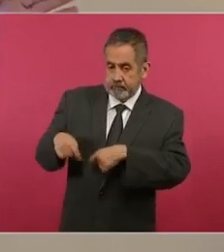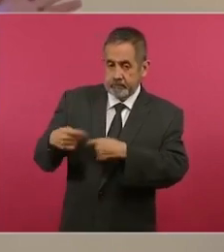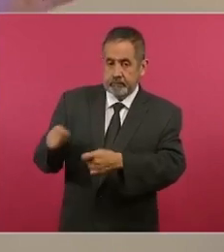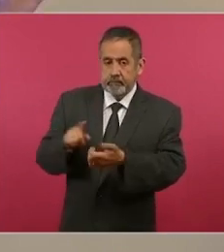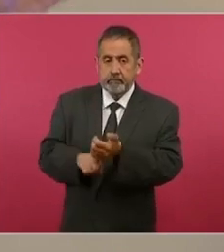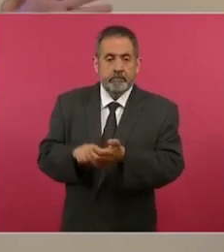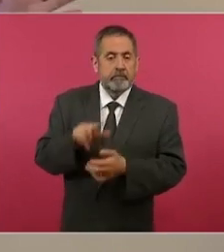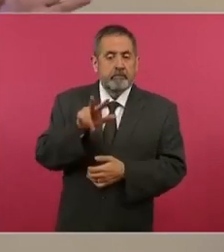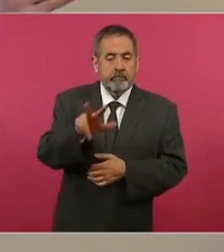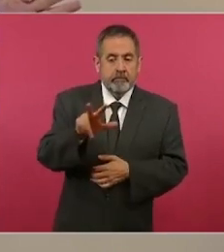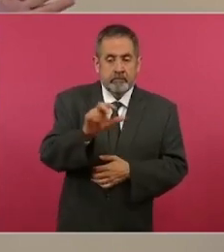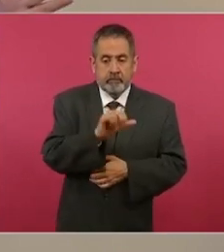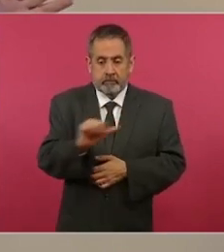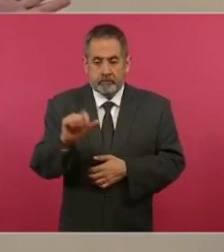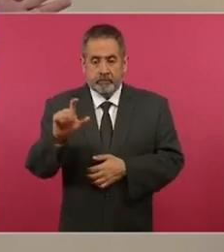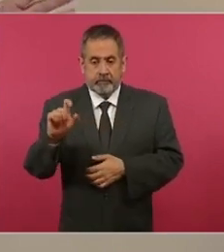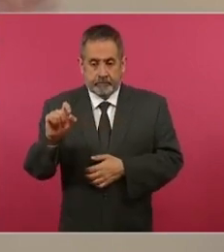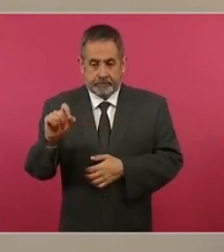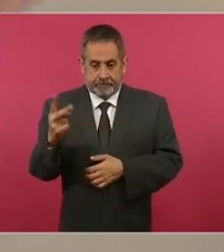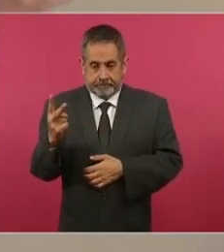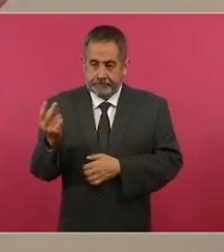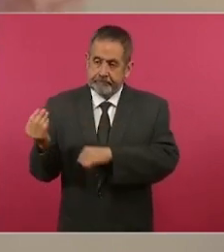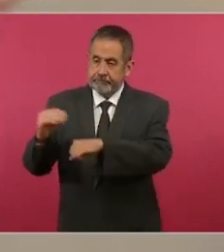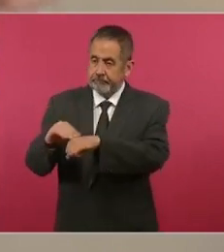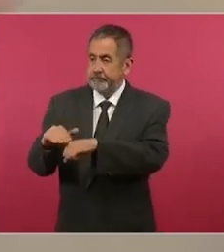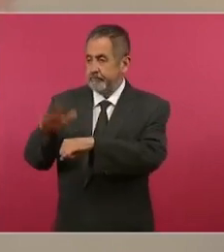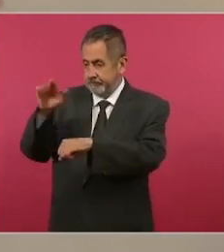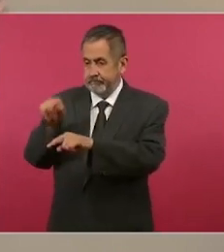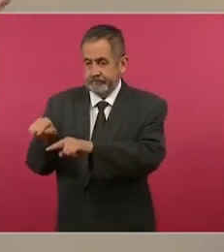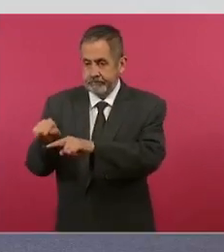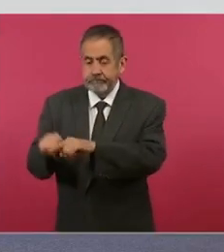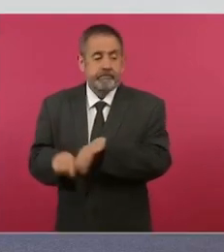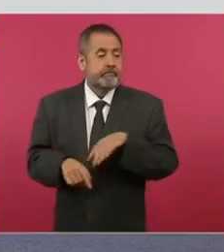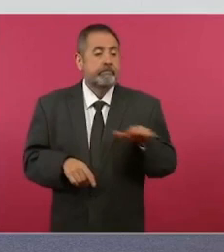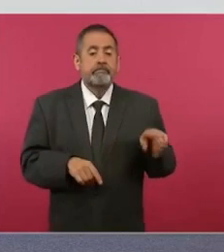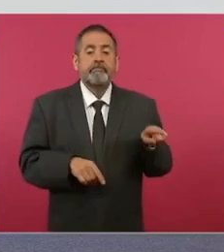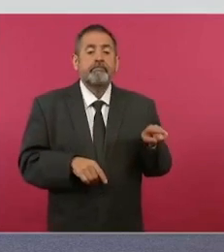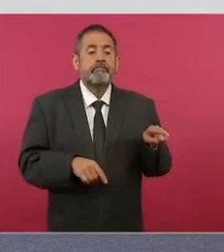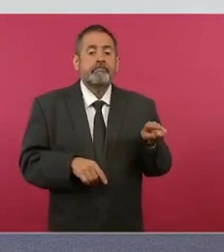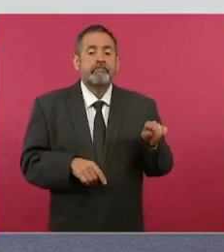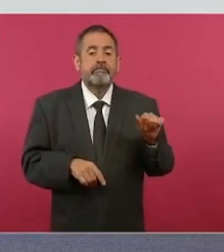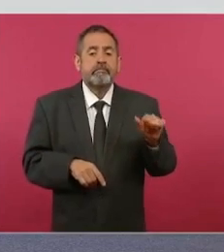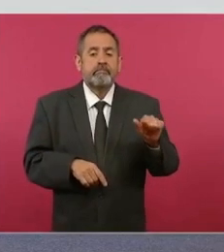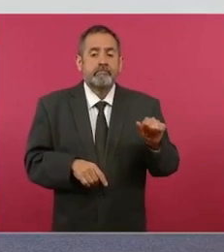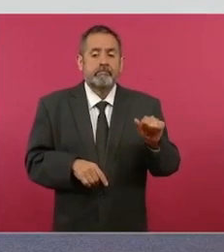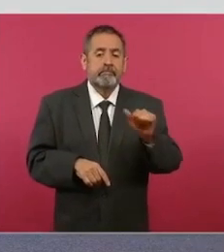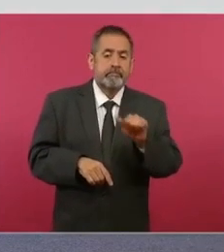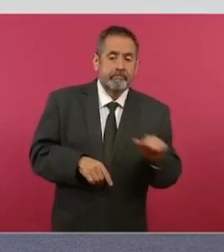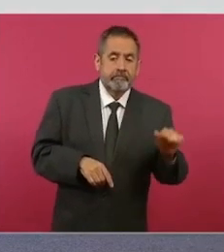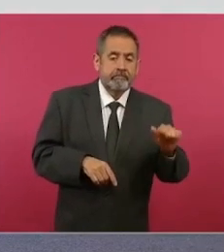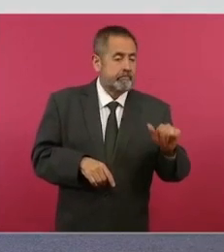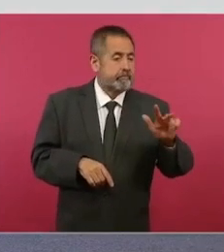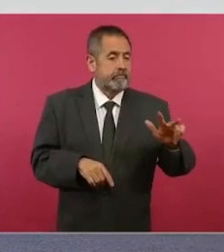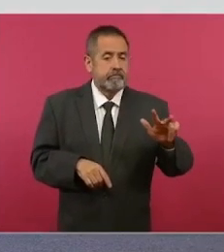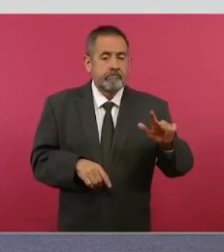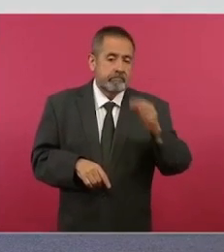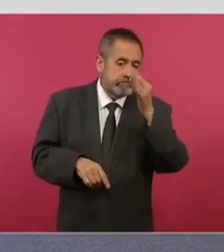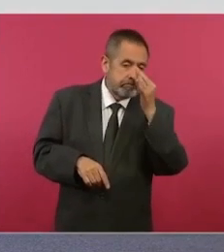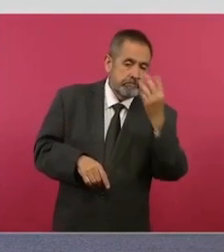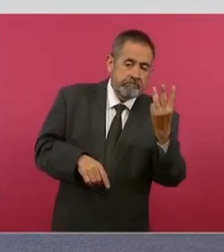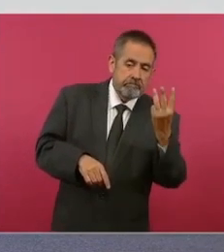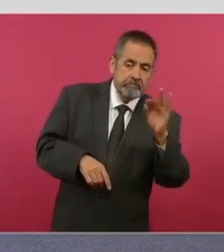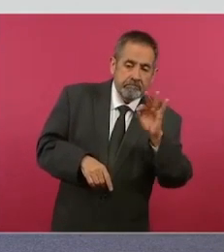de 18 a 22 y de solo 3% de aumento de 2016